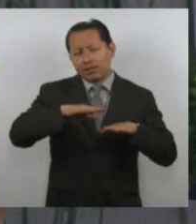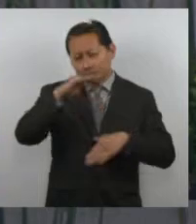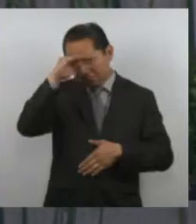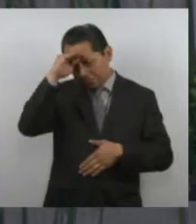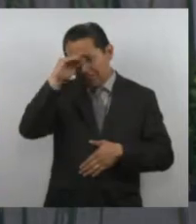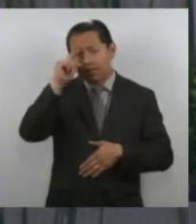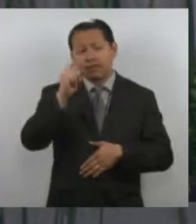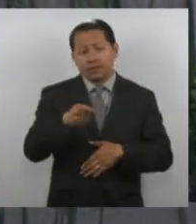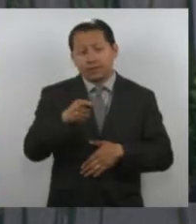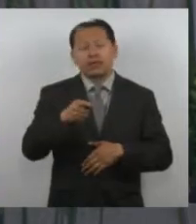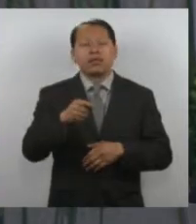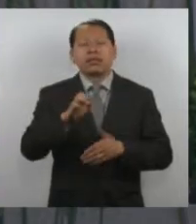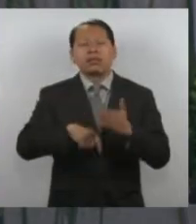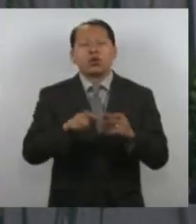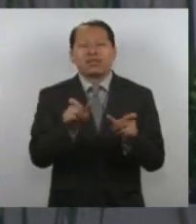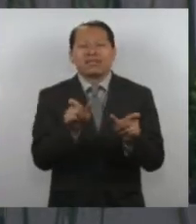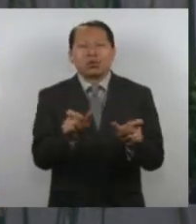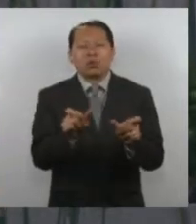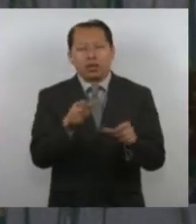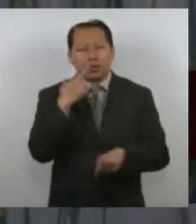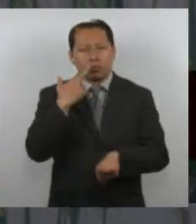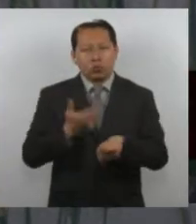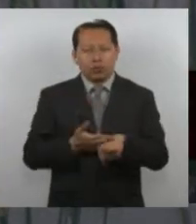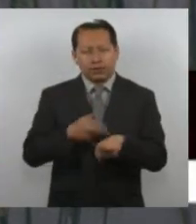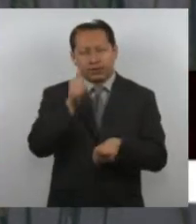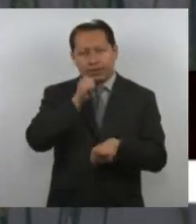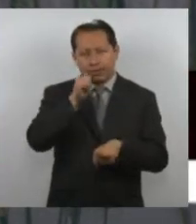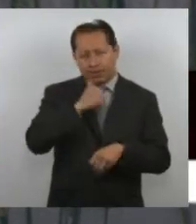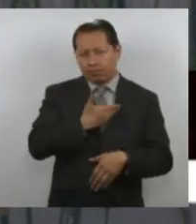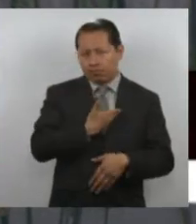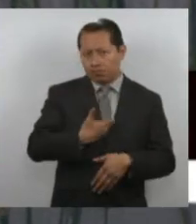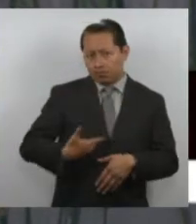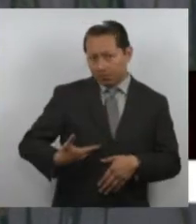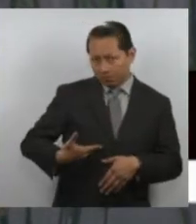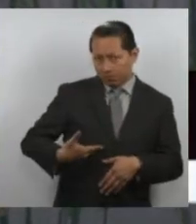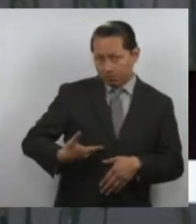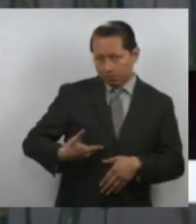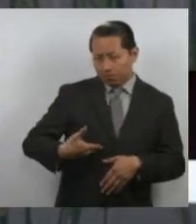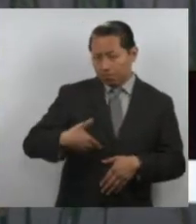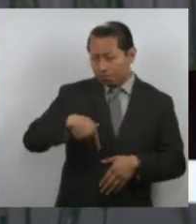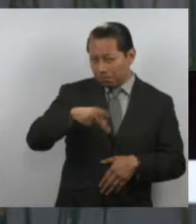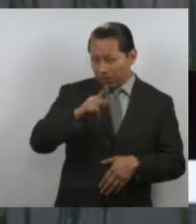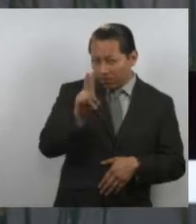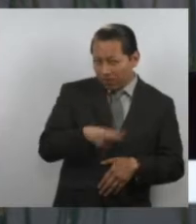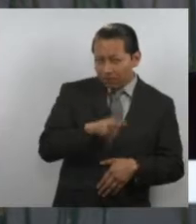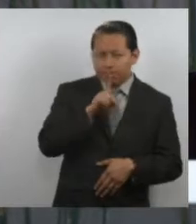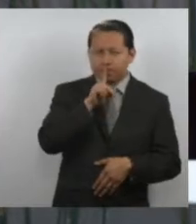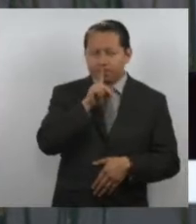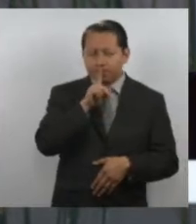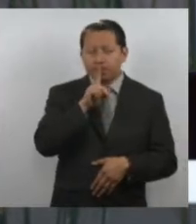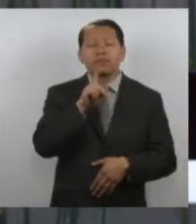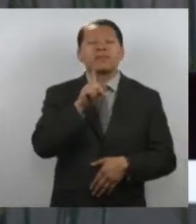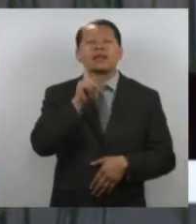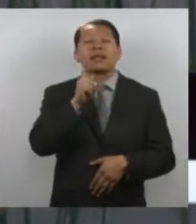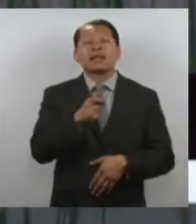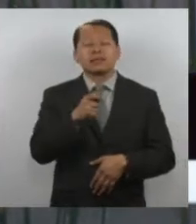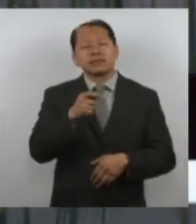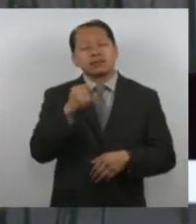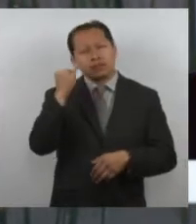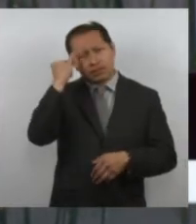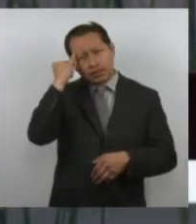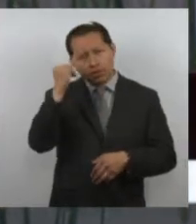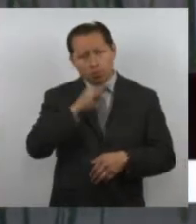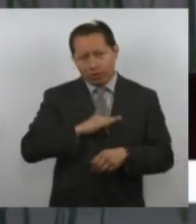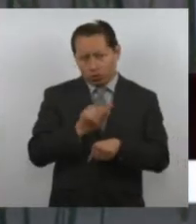la responsabilidad de la seguridad es enteramente del Poder Ejecutivo, ¿no? Y esto no es cierto. Para que la Estrategia Nacional de Paz y Seguridad